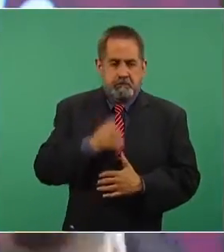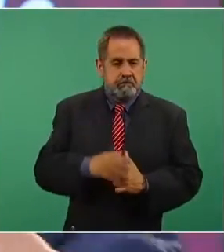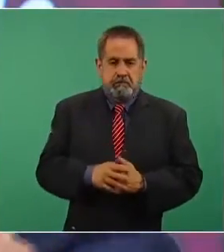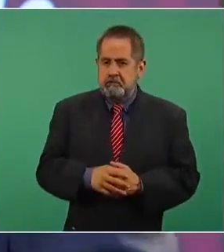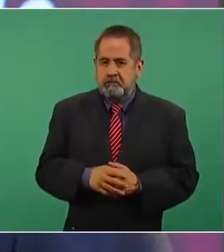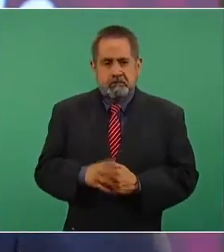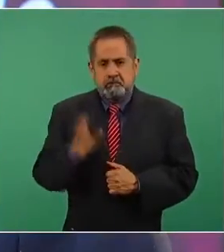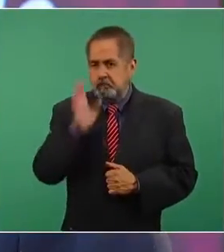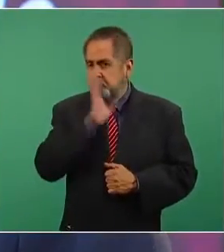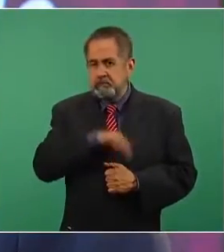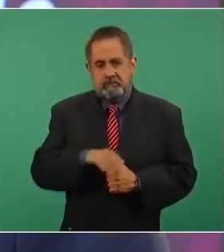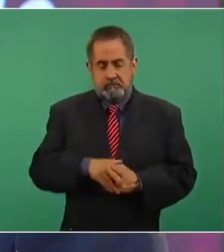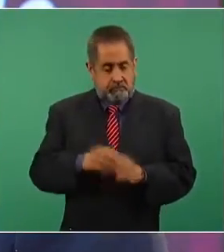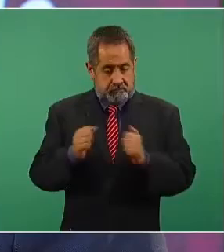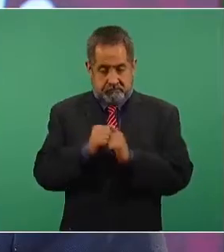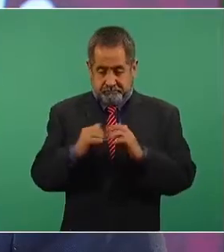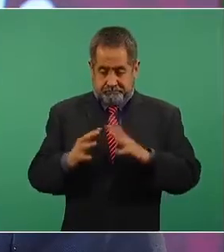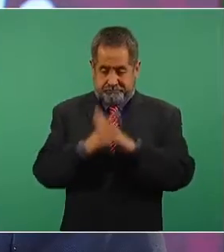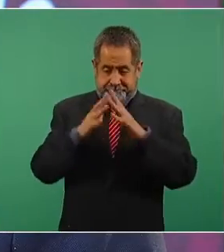malas cosas